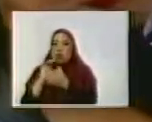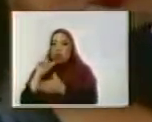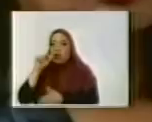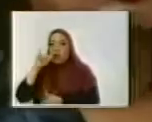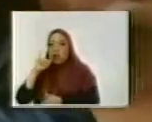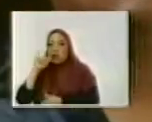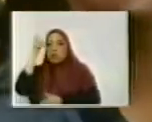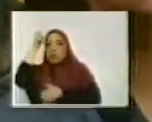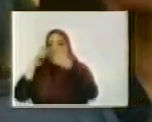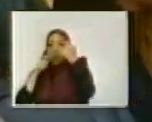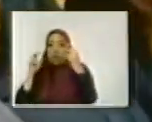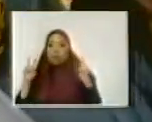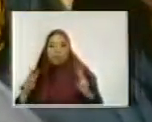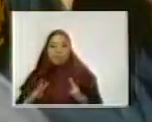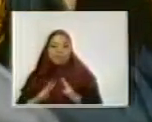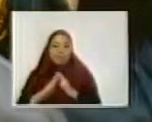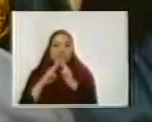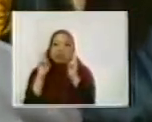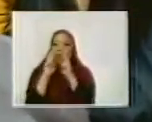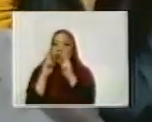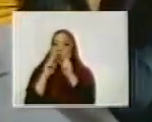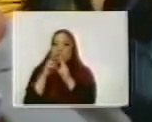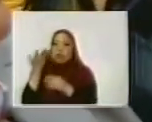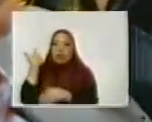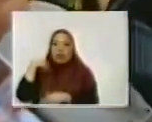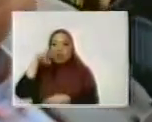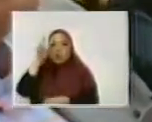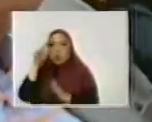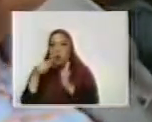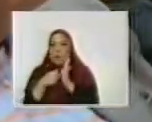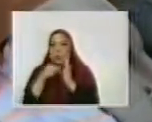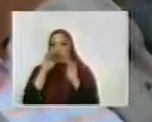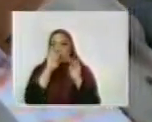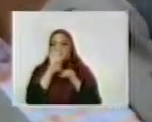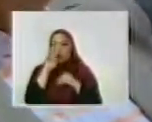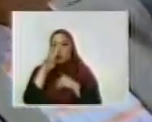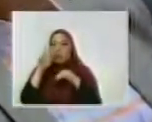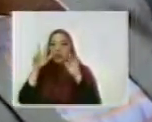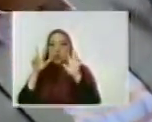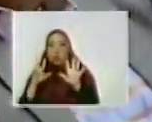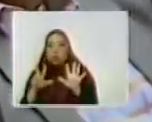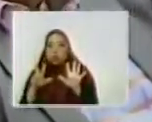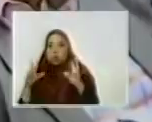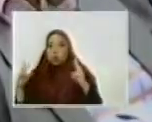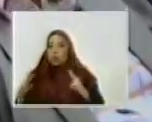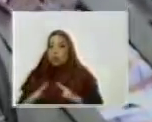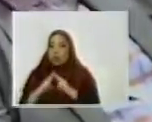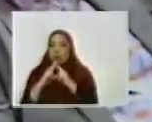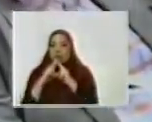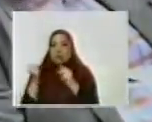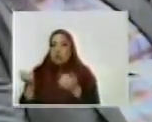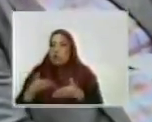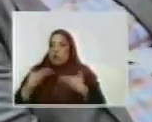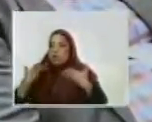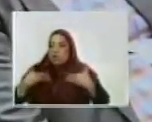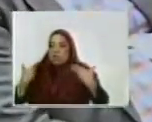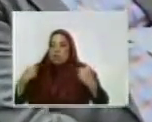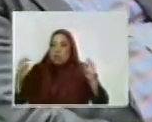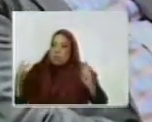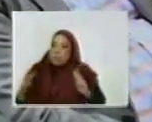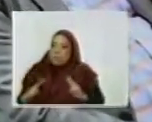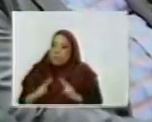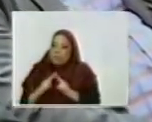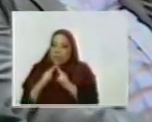este servidor, desde que nos conocimos allá por el año 1998. Siempre rememoro con emoción aquel primer